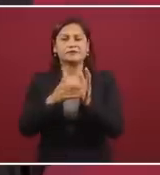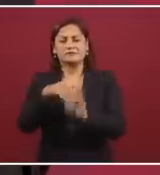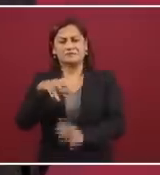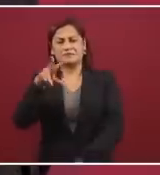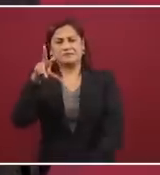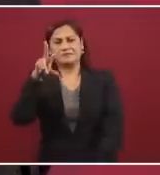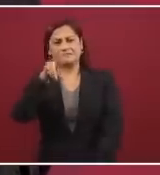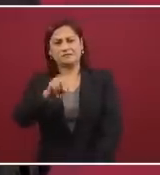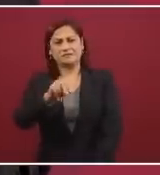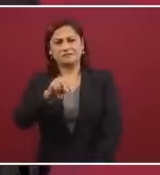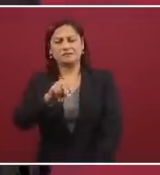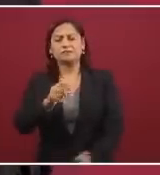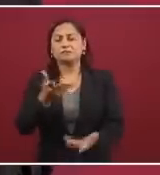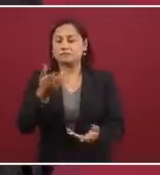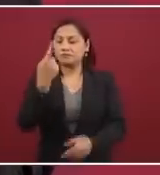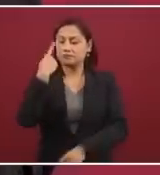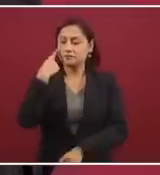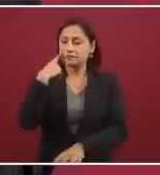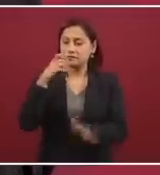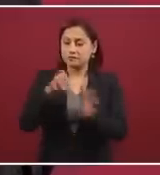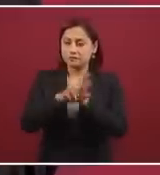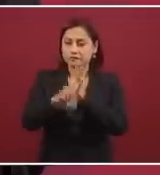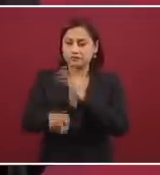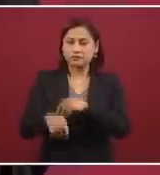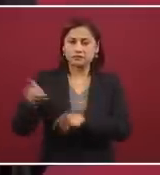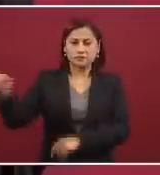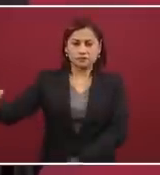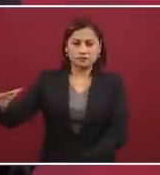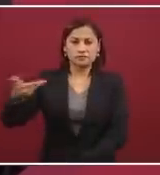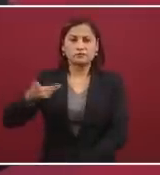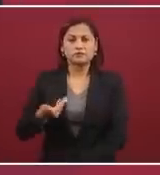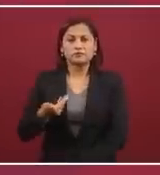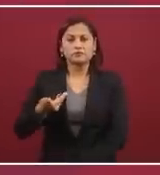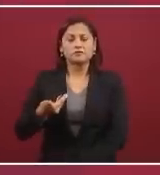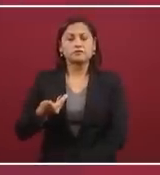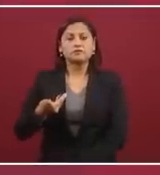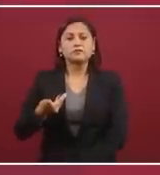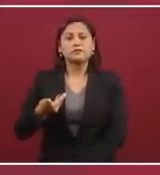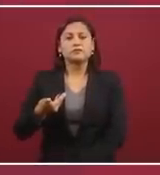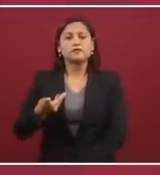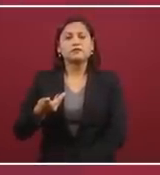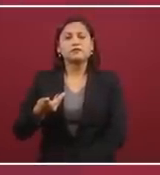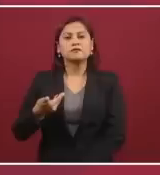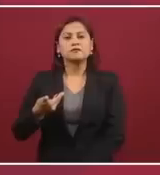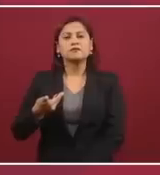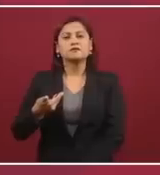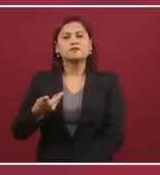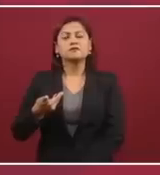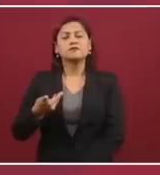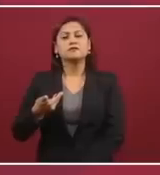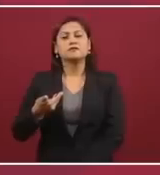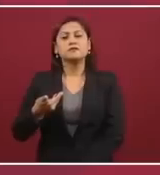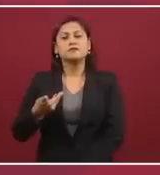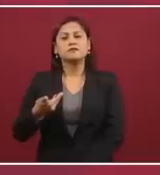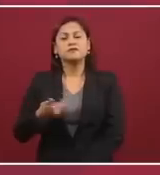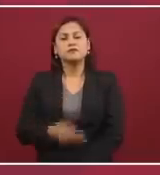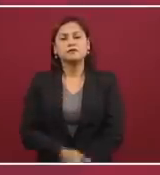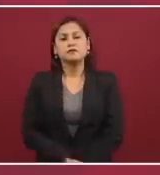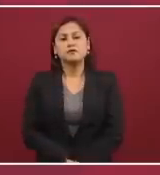pidiéndome por ejemplo de que no se regresarán también